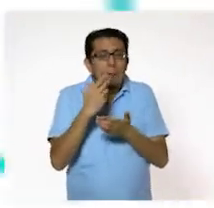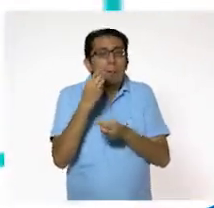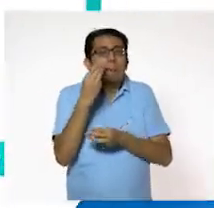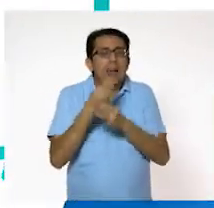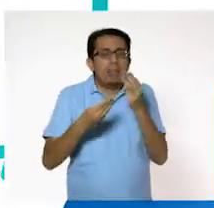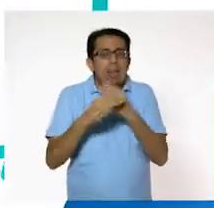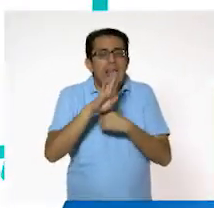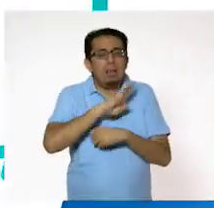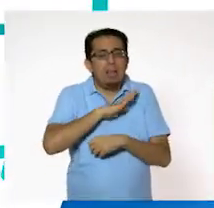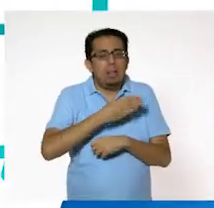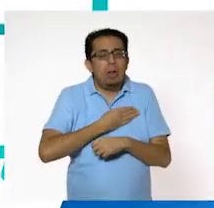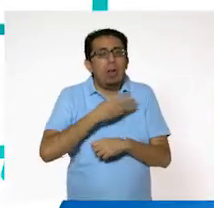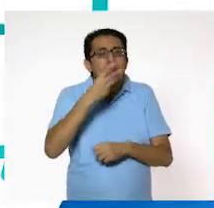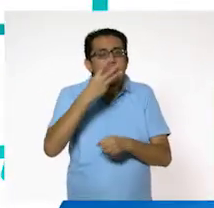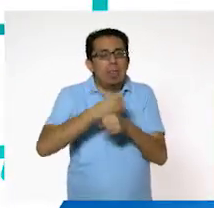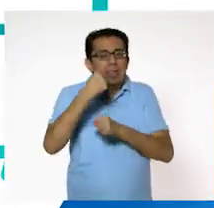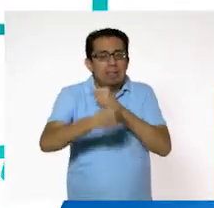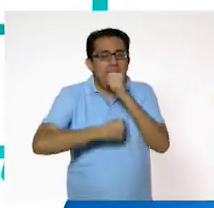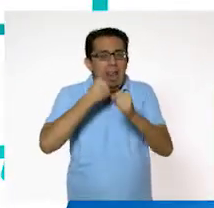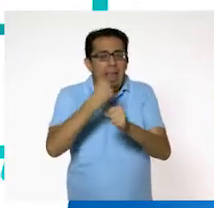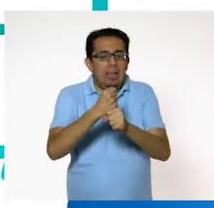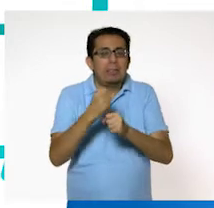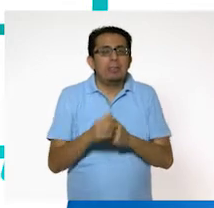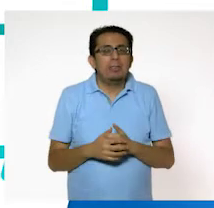tercer grado.